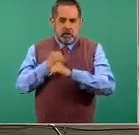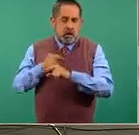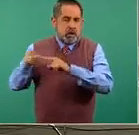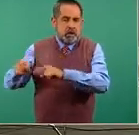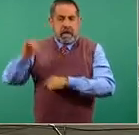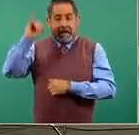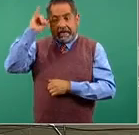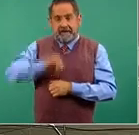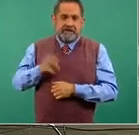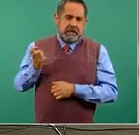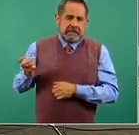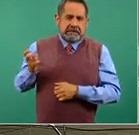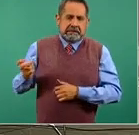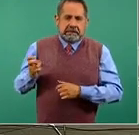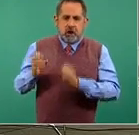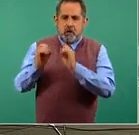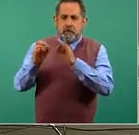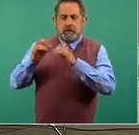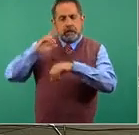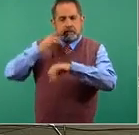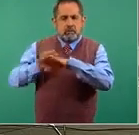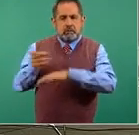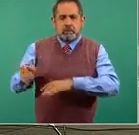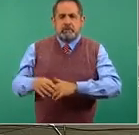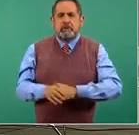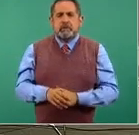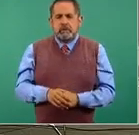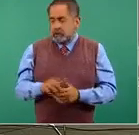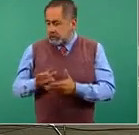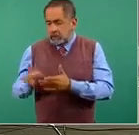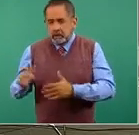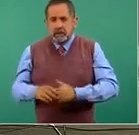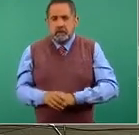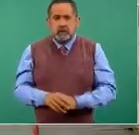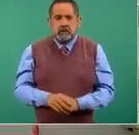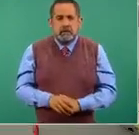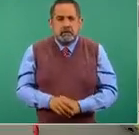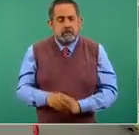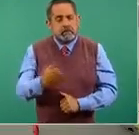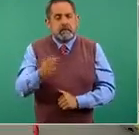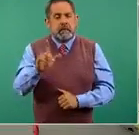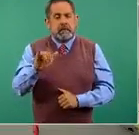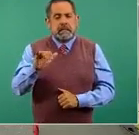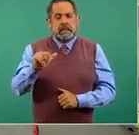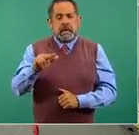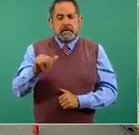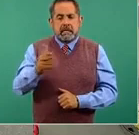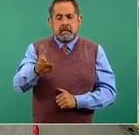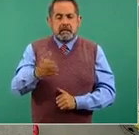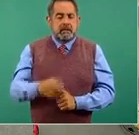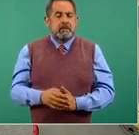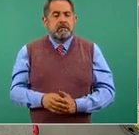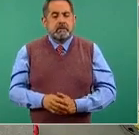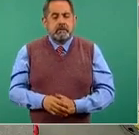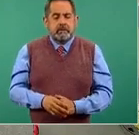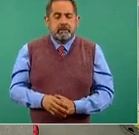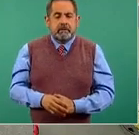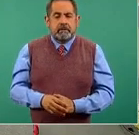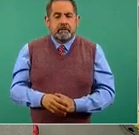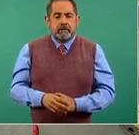es el jefe de esta oficina de responsabilidad. Muchas gracias, doctor. Liliana Noble, Pulso Saludable.